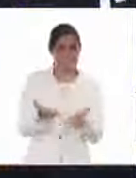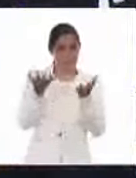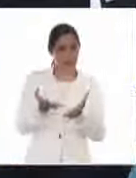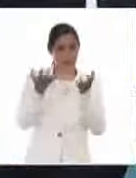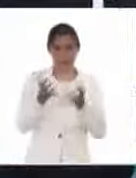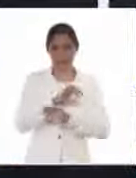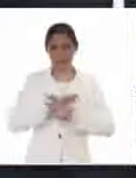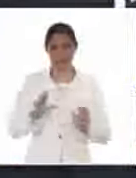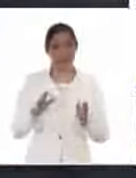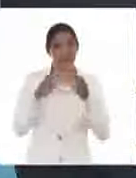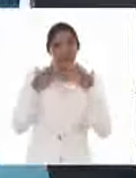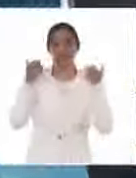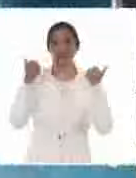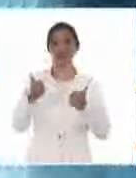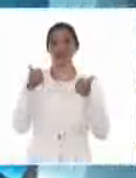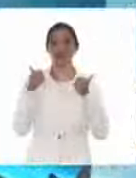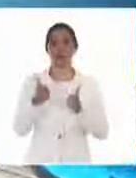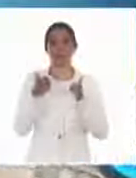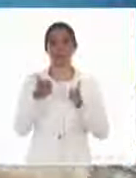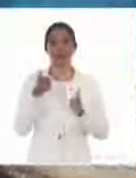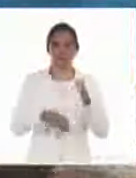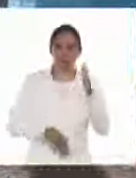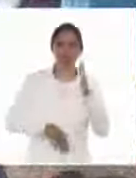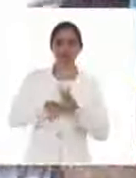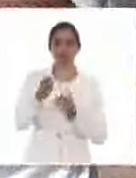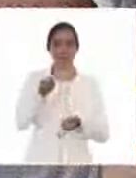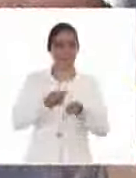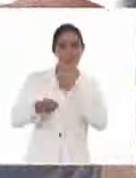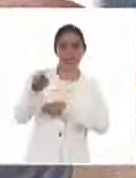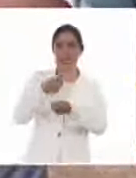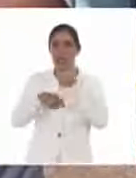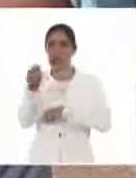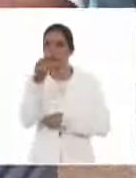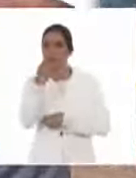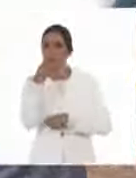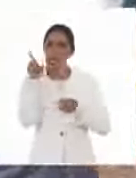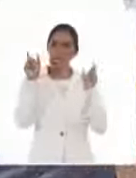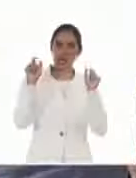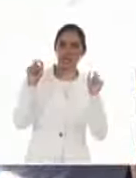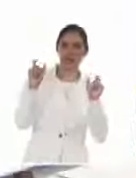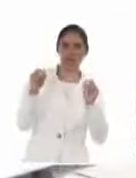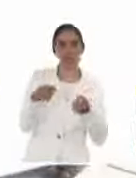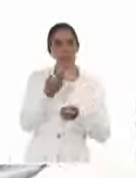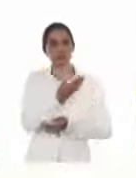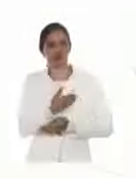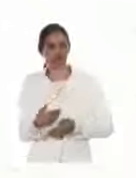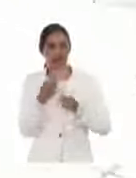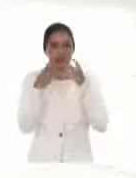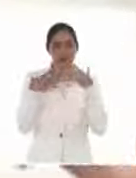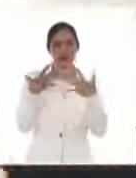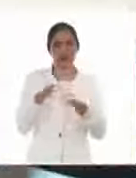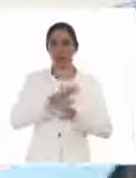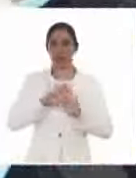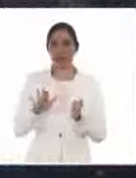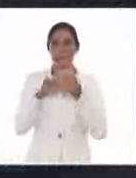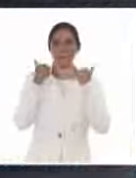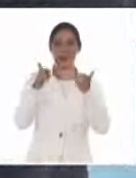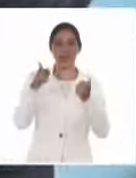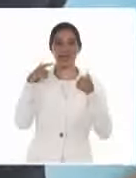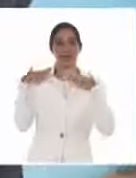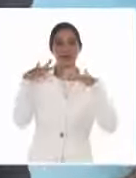se ha incrementado las ofertas gastronómicas que habíamos tenido durante todos estos días, pero hoy mucho más. El público, por supuesto,